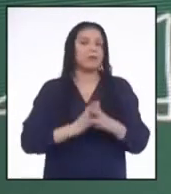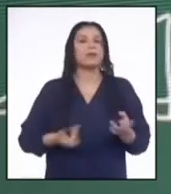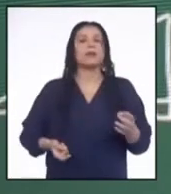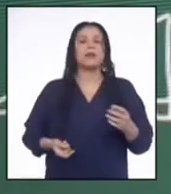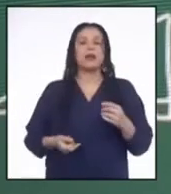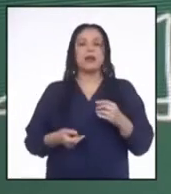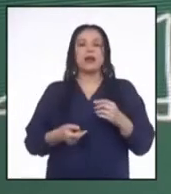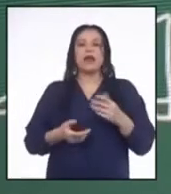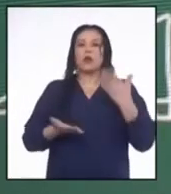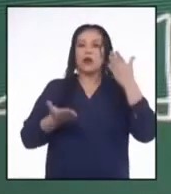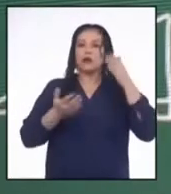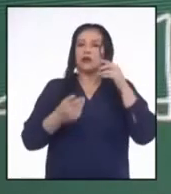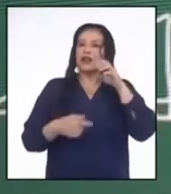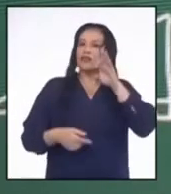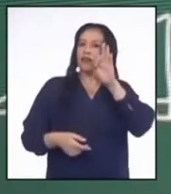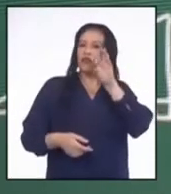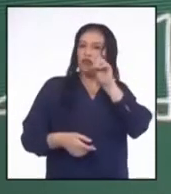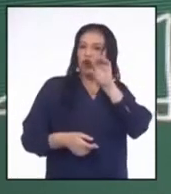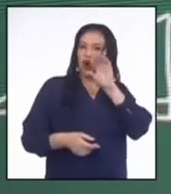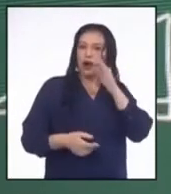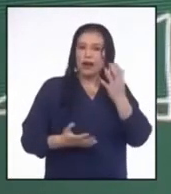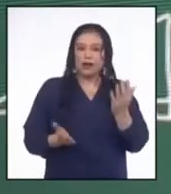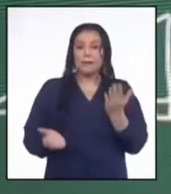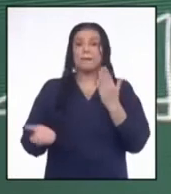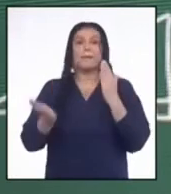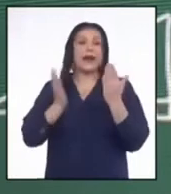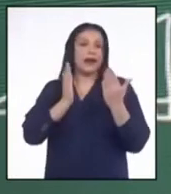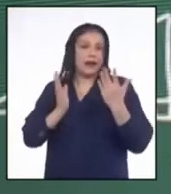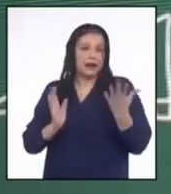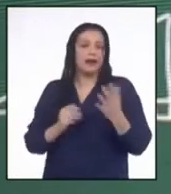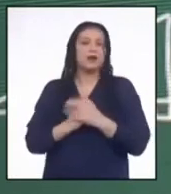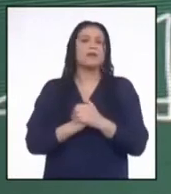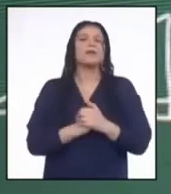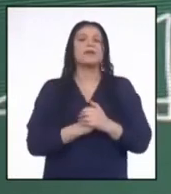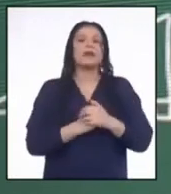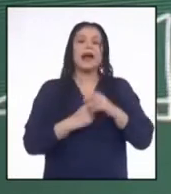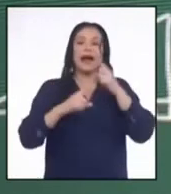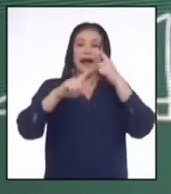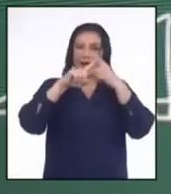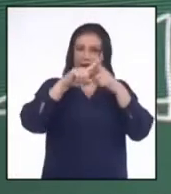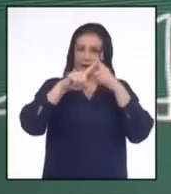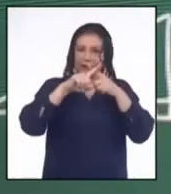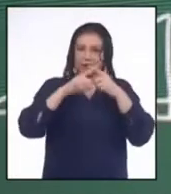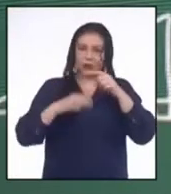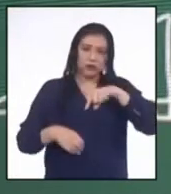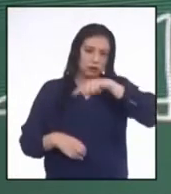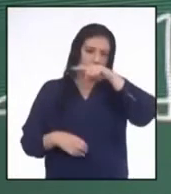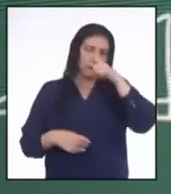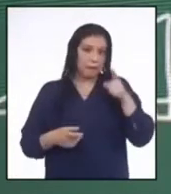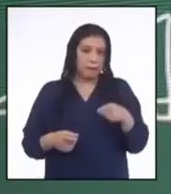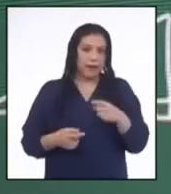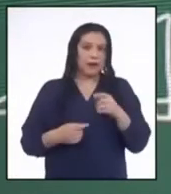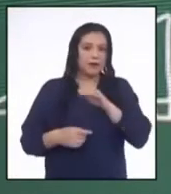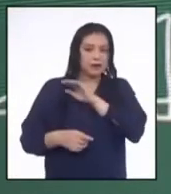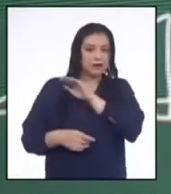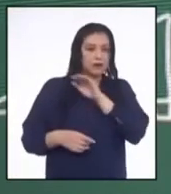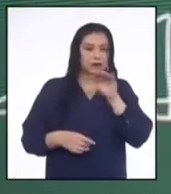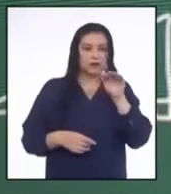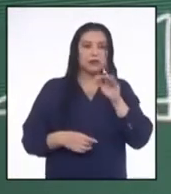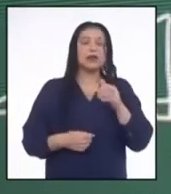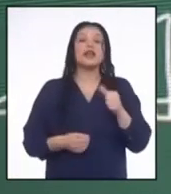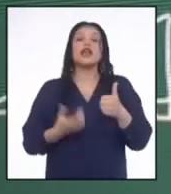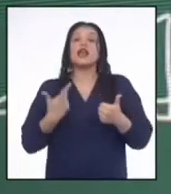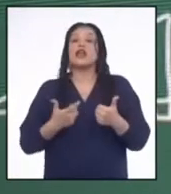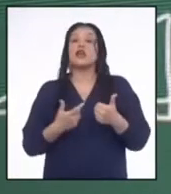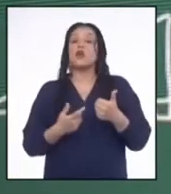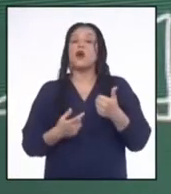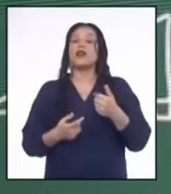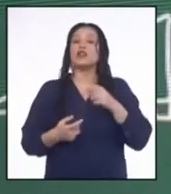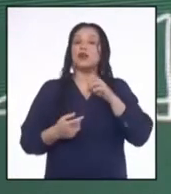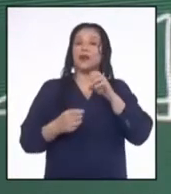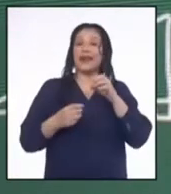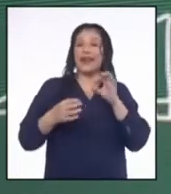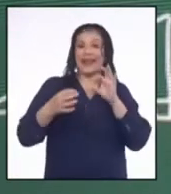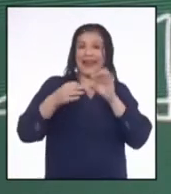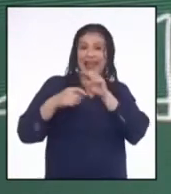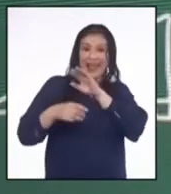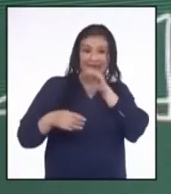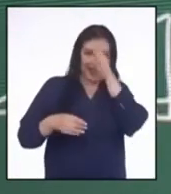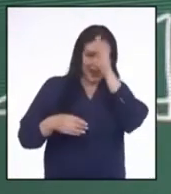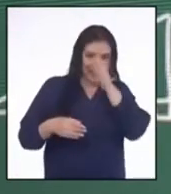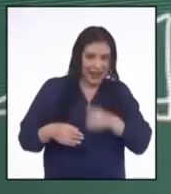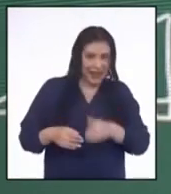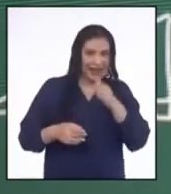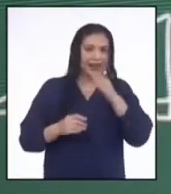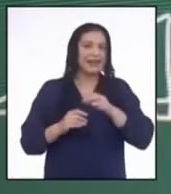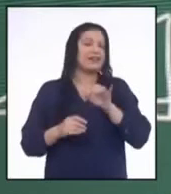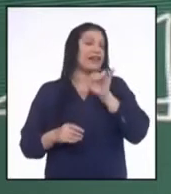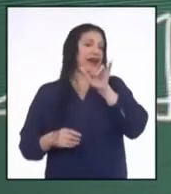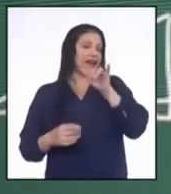eje focal es paralelo al eje X, es decir, cuando la parábola es horizontal, y cuando el eje focal es paralelo